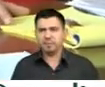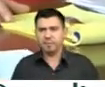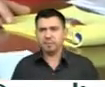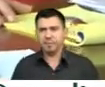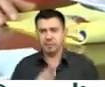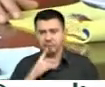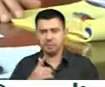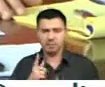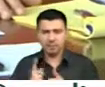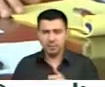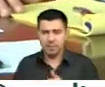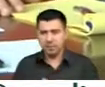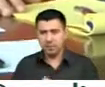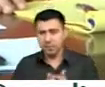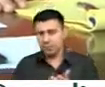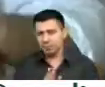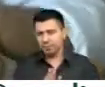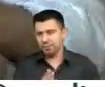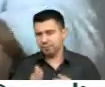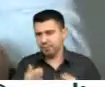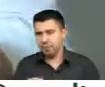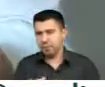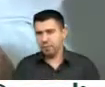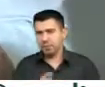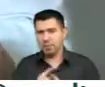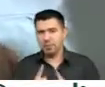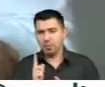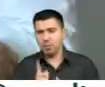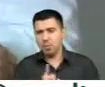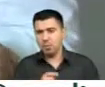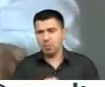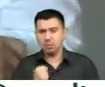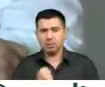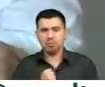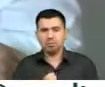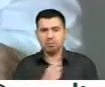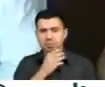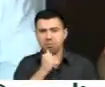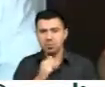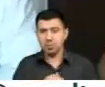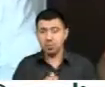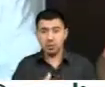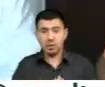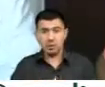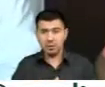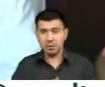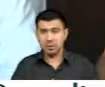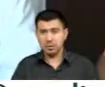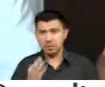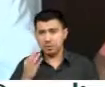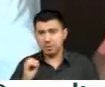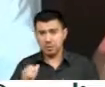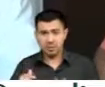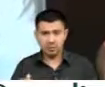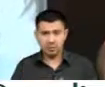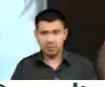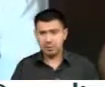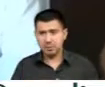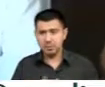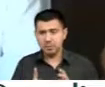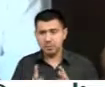frontera y seguimos en el informalismo. Pero ¿cuánto desempleo tenemos en la ciudad, en el área metropolitana? Casi 30.000